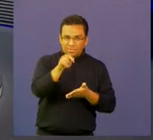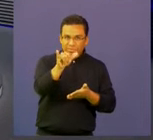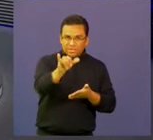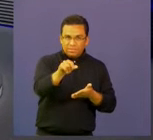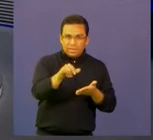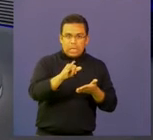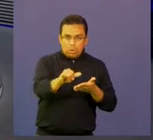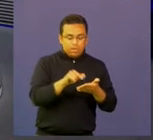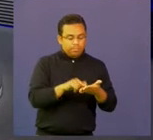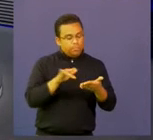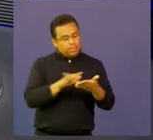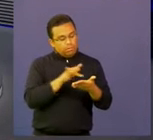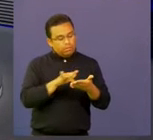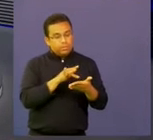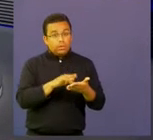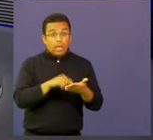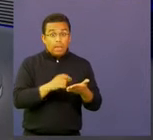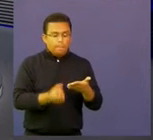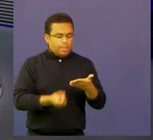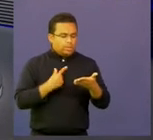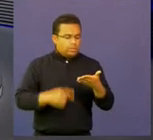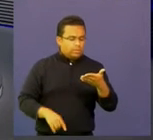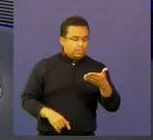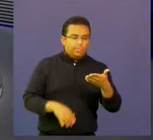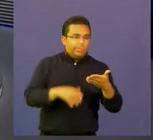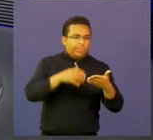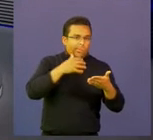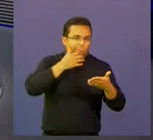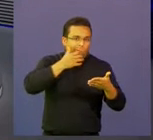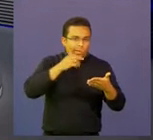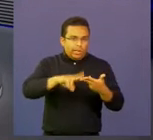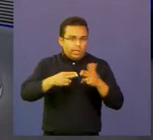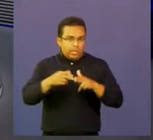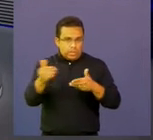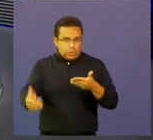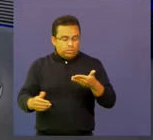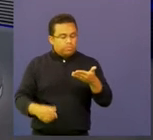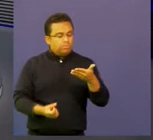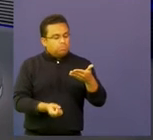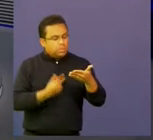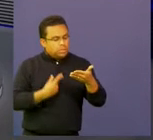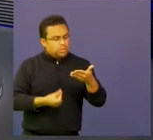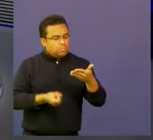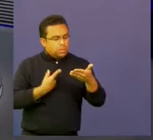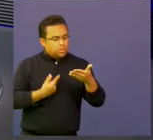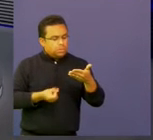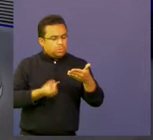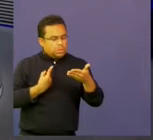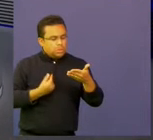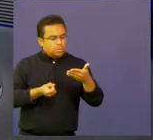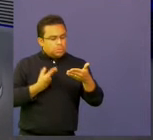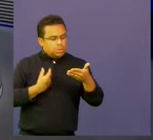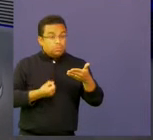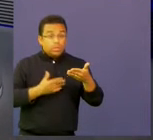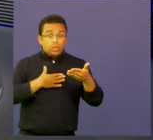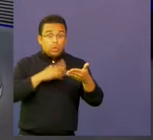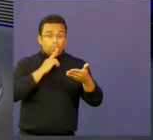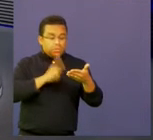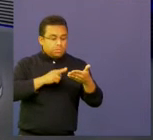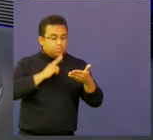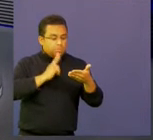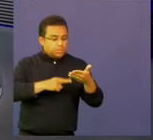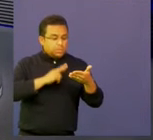Y la tablet le va haciendo preguntas en relación al niño. Esa información va siendo almacenada y toda